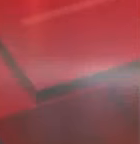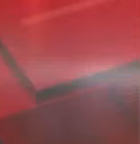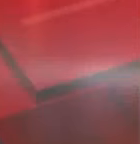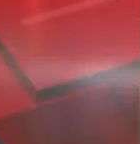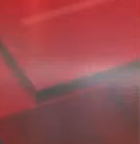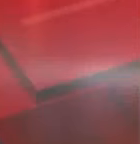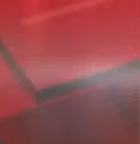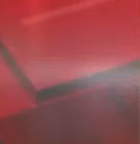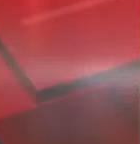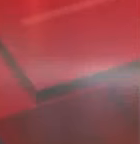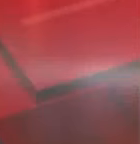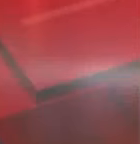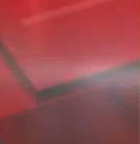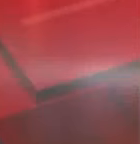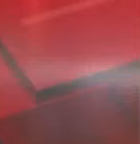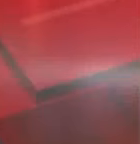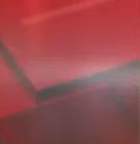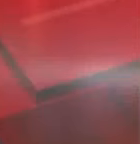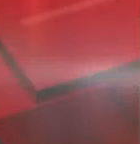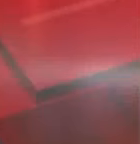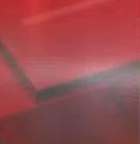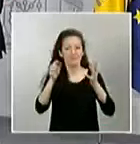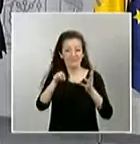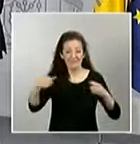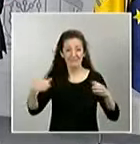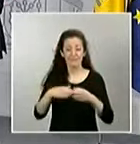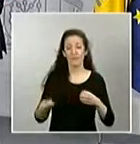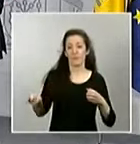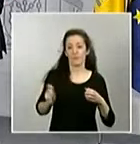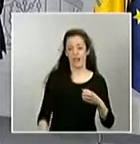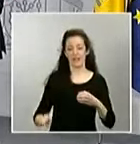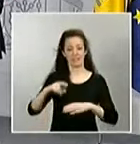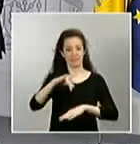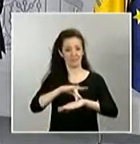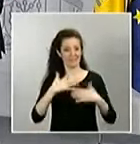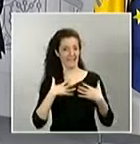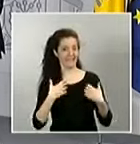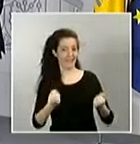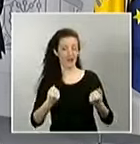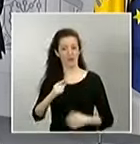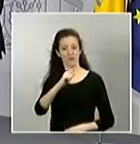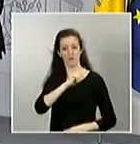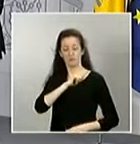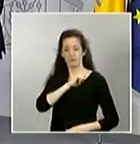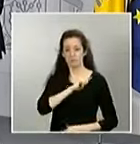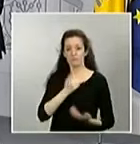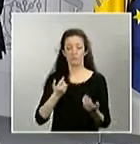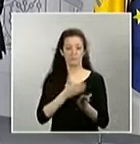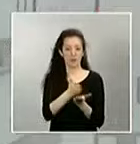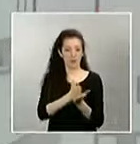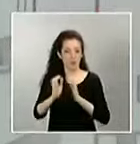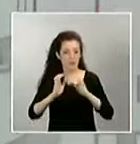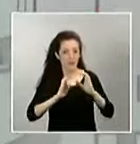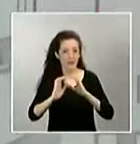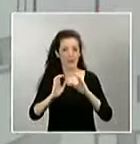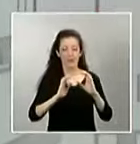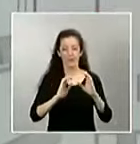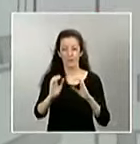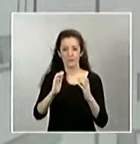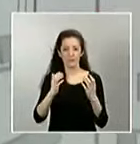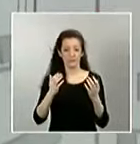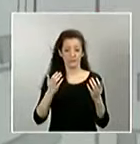...ha comenzado ya la rueda de prensa en la que se están analizando los detalles de esas cifras de paro los ministros de Trabajo y de